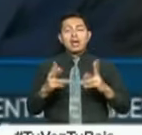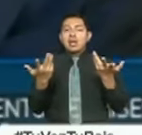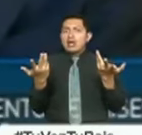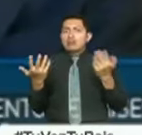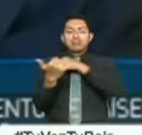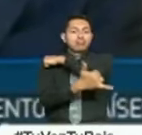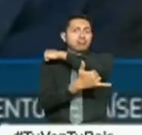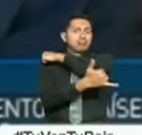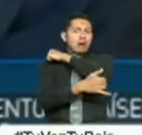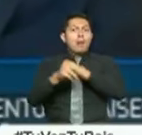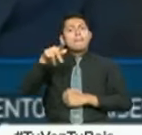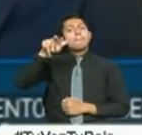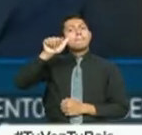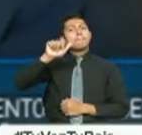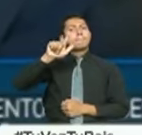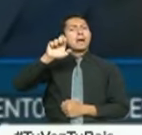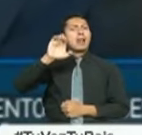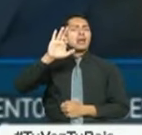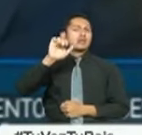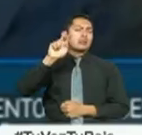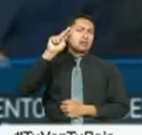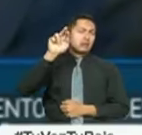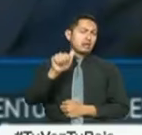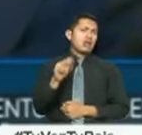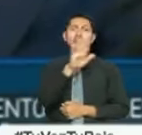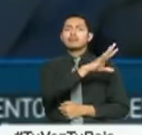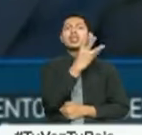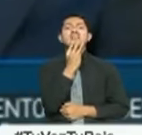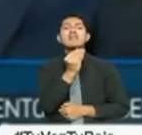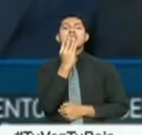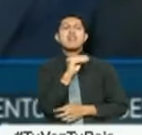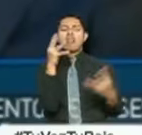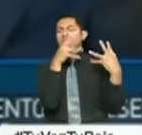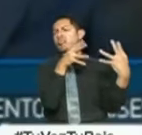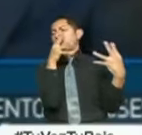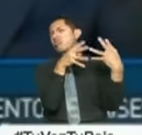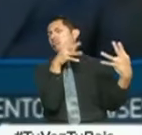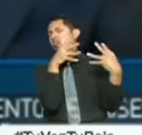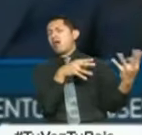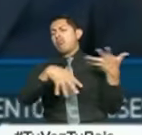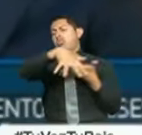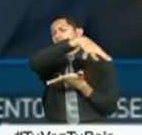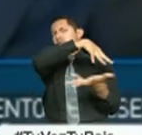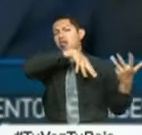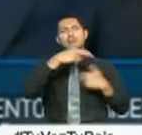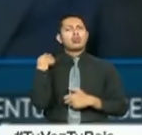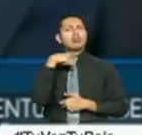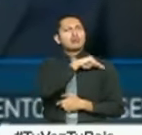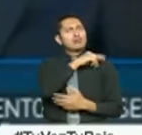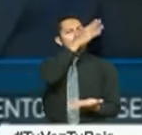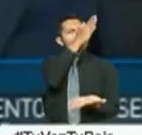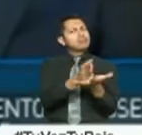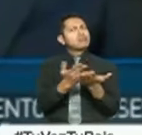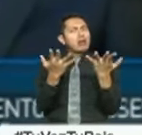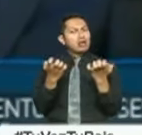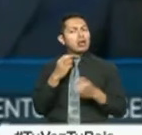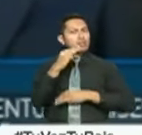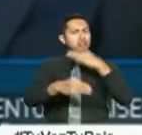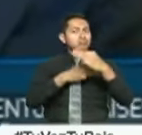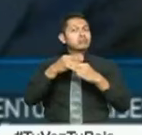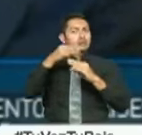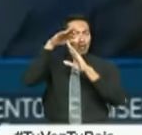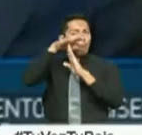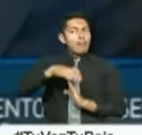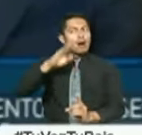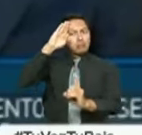ocupación vergonzosa que todavía perdura por parte del Estado de Israel al Estado legítimo, Estado de Palestina, es otra causa histórica. Esas son las causas